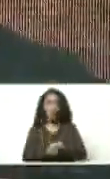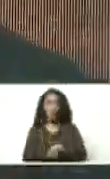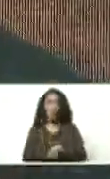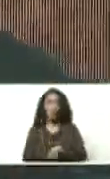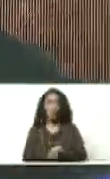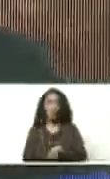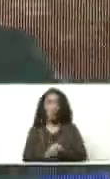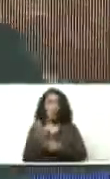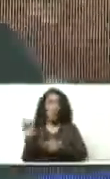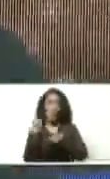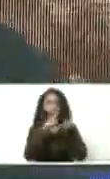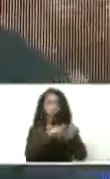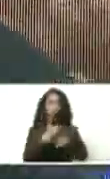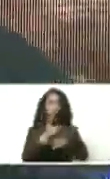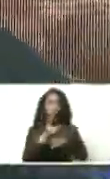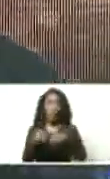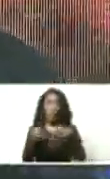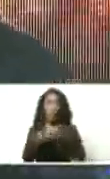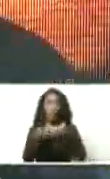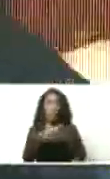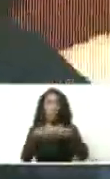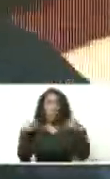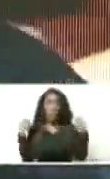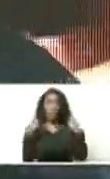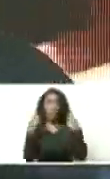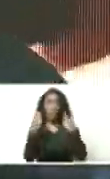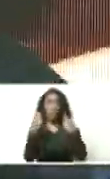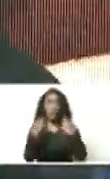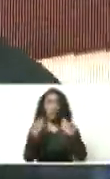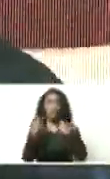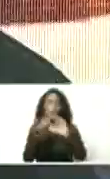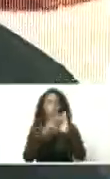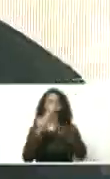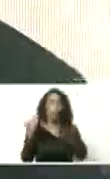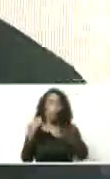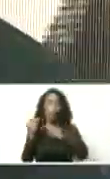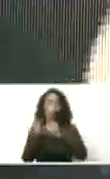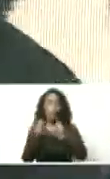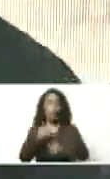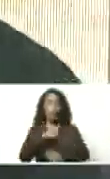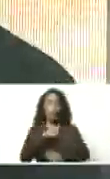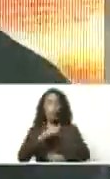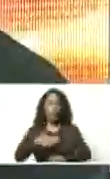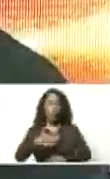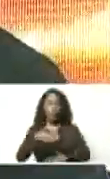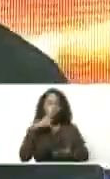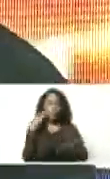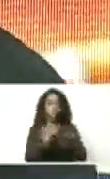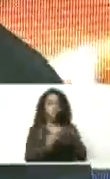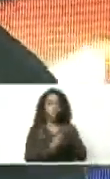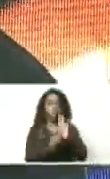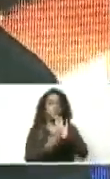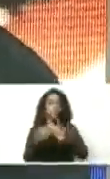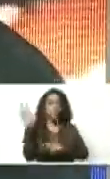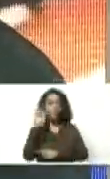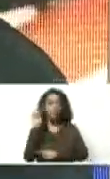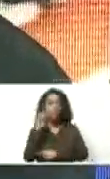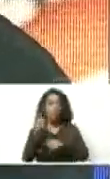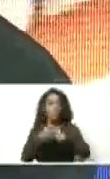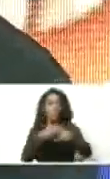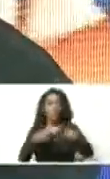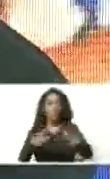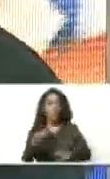desde el campo, desde los sectores populares, desde las comunas, cómo nosotros podemos demostrar que Venezuela se crece en